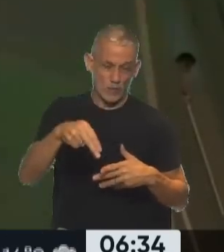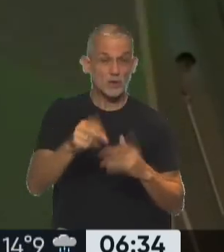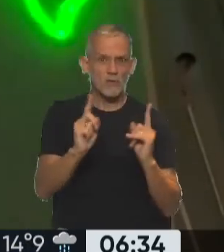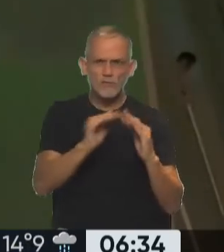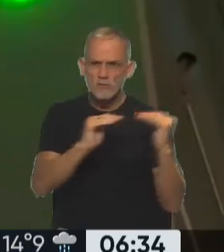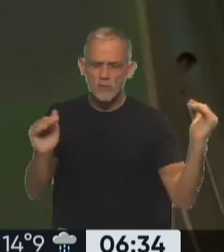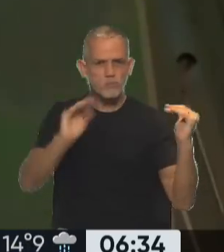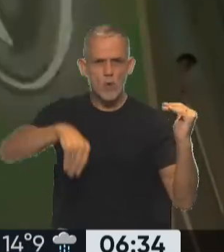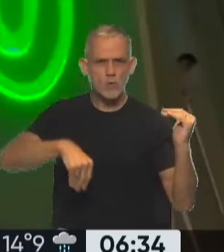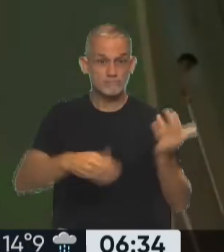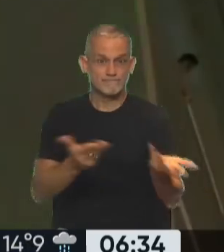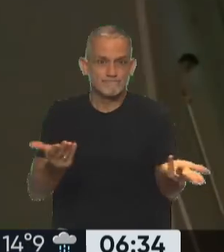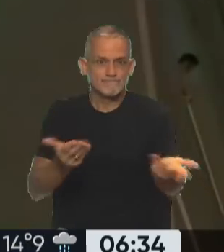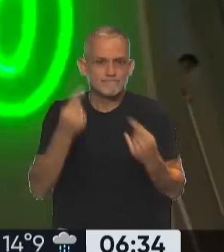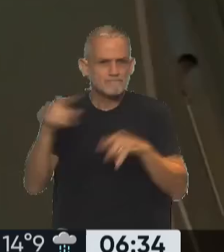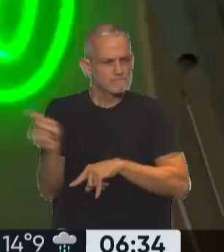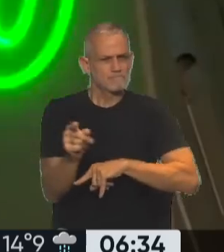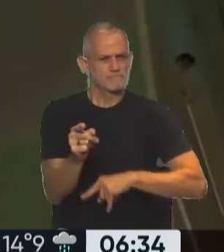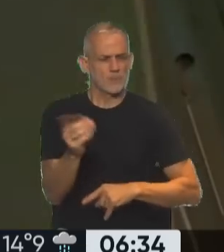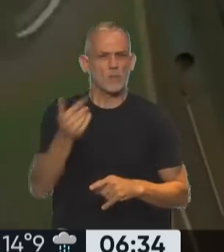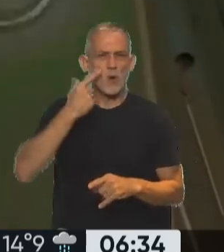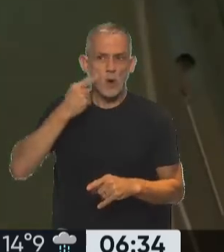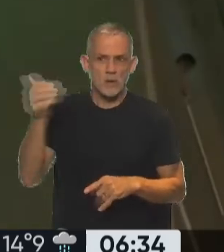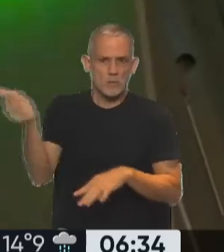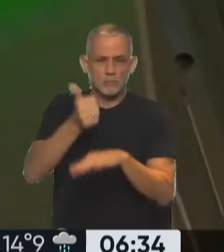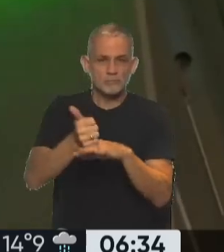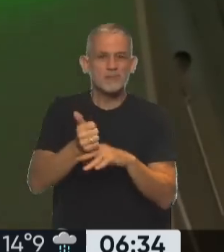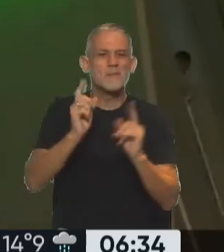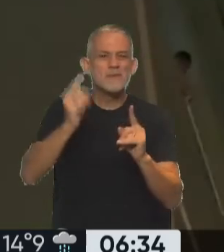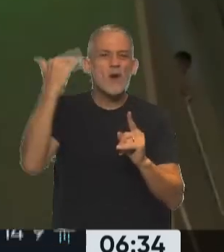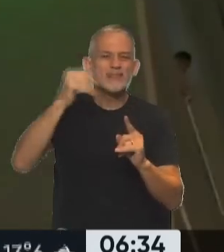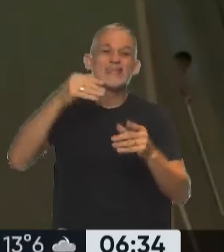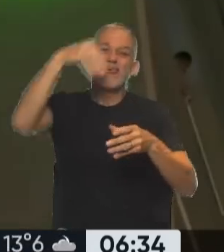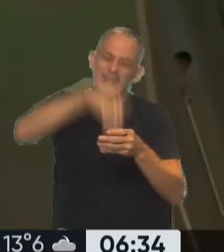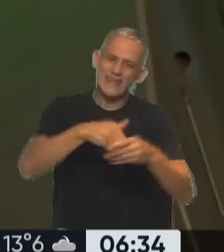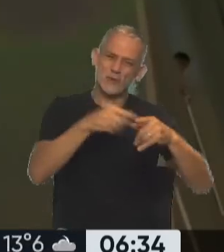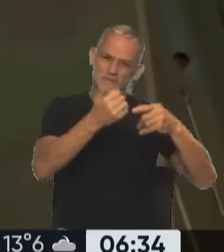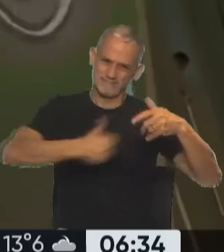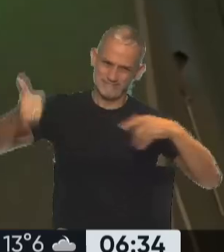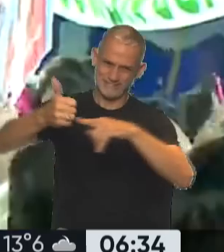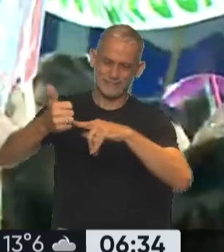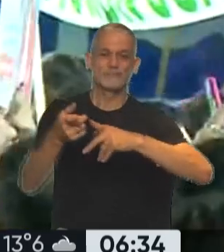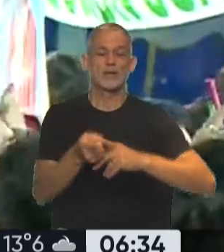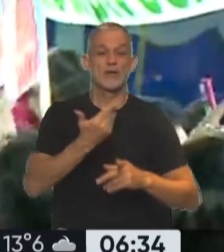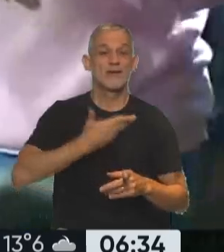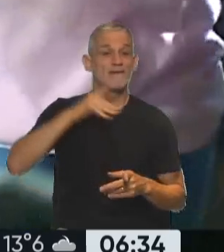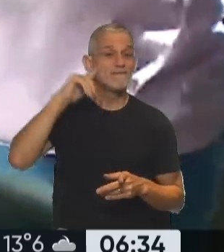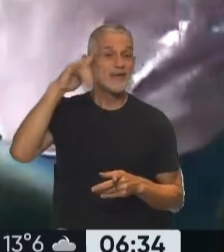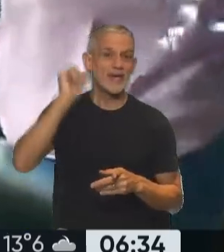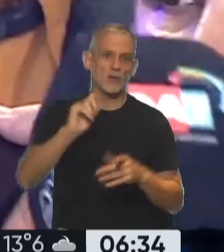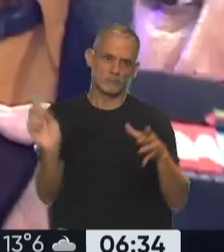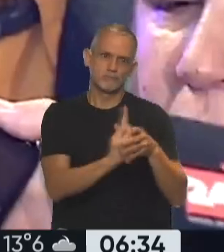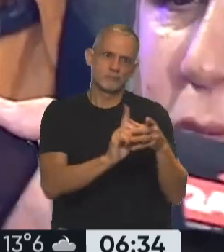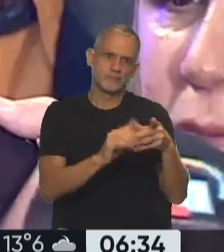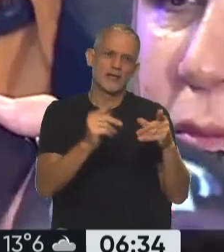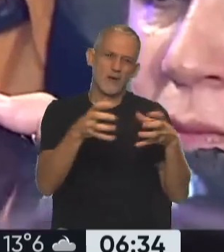fue derrotado durante este fin de semana por un hombre que formaba parte del movimiento. De hecho, Rolando Figueroa era parte, como decís